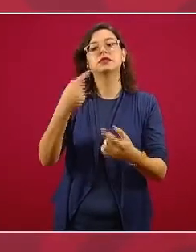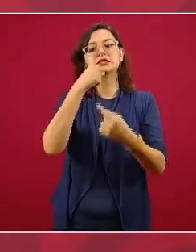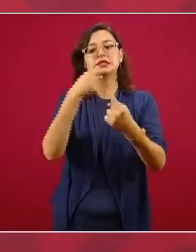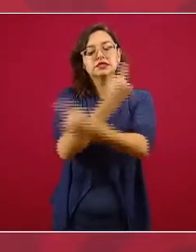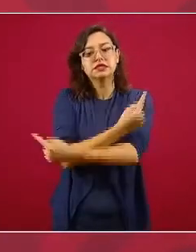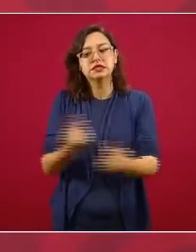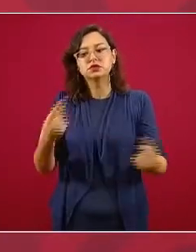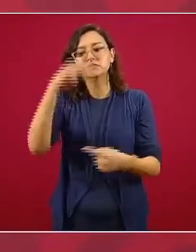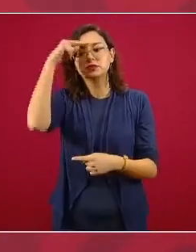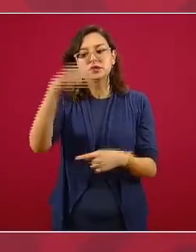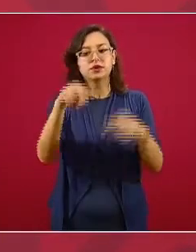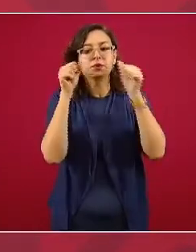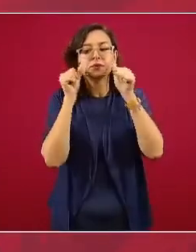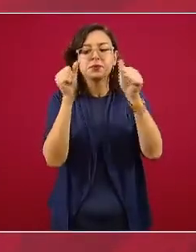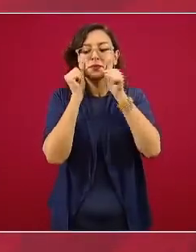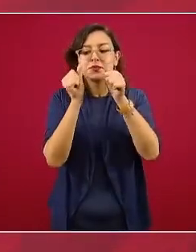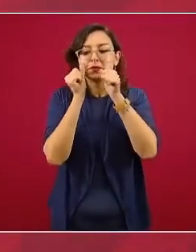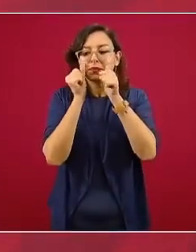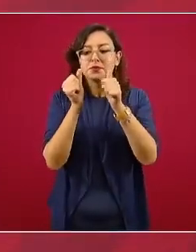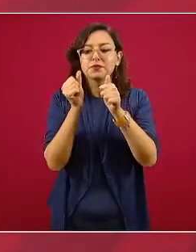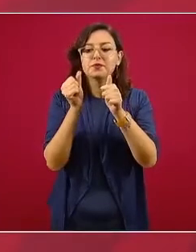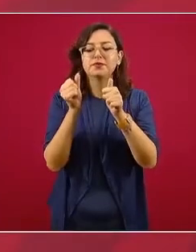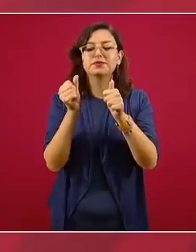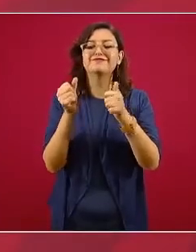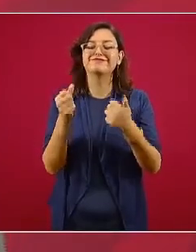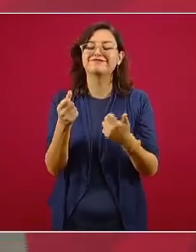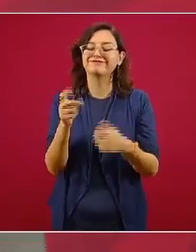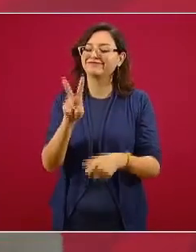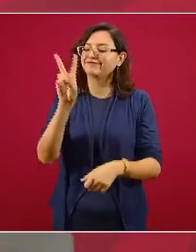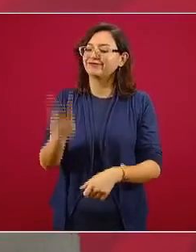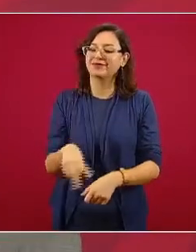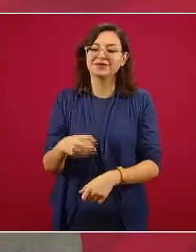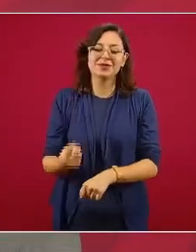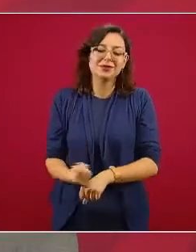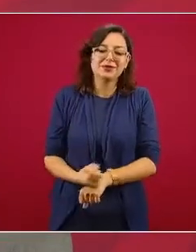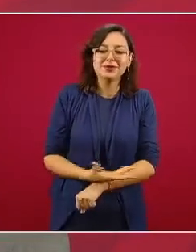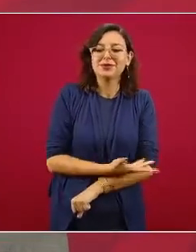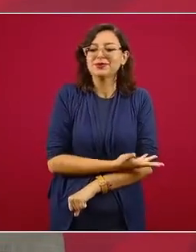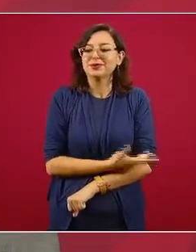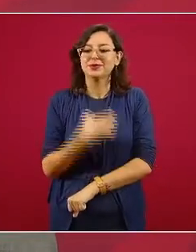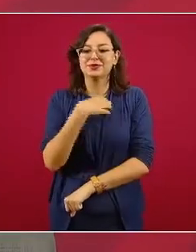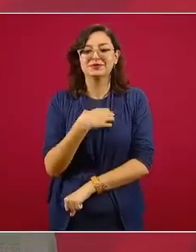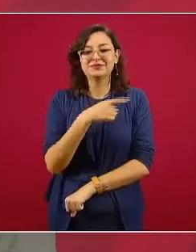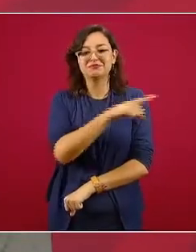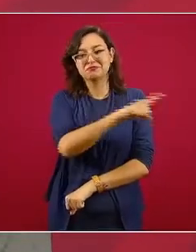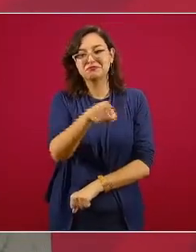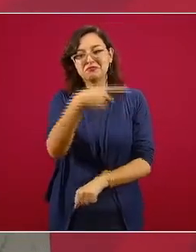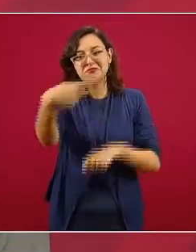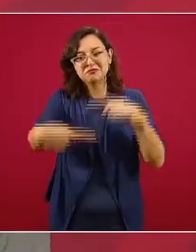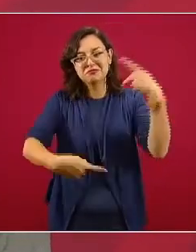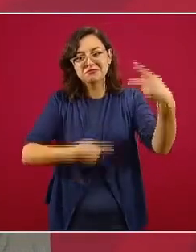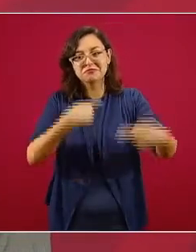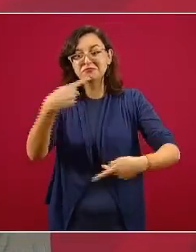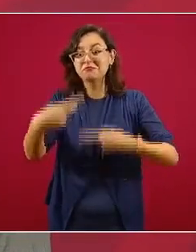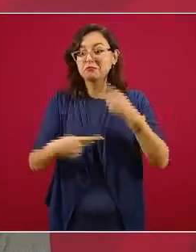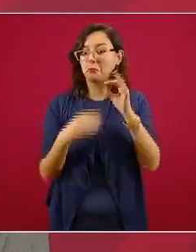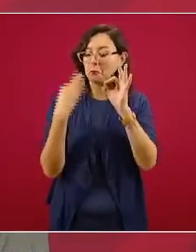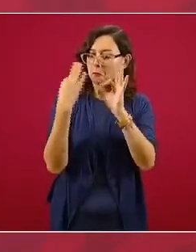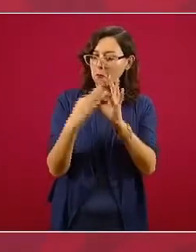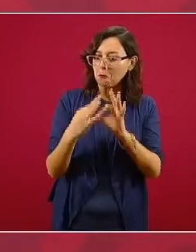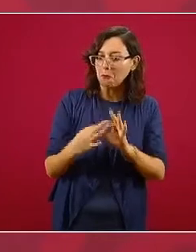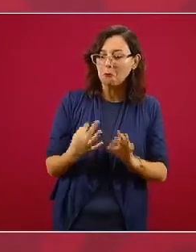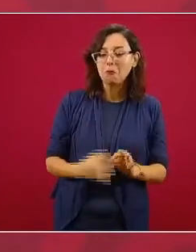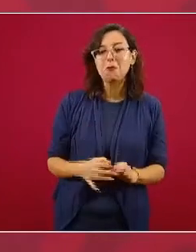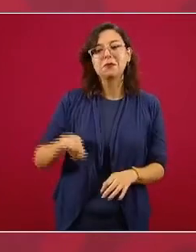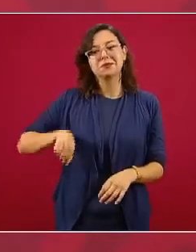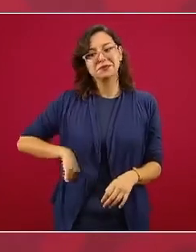mexicana, lo cual fue muy estimulante porque nos hicieron preguntas muy puntuales, muy